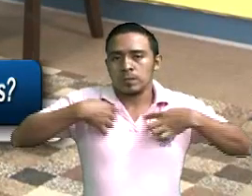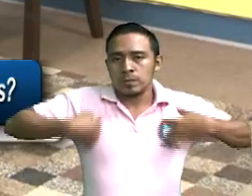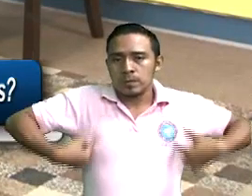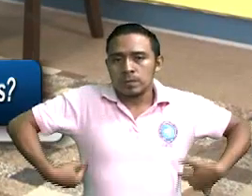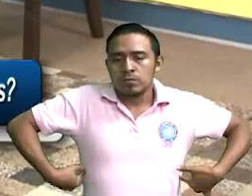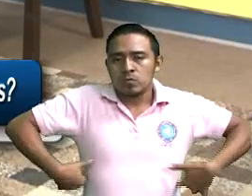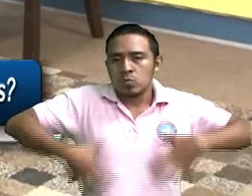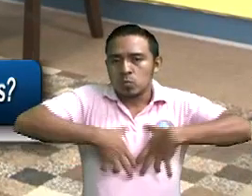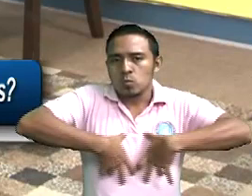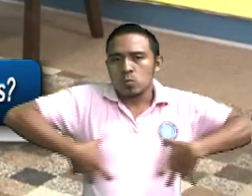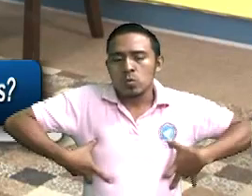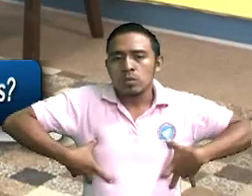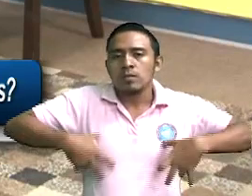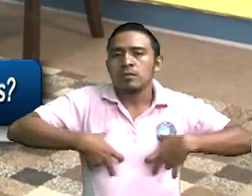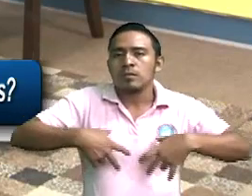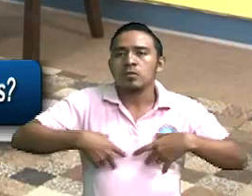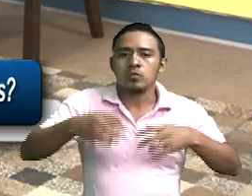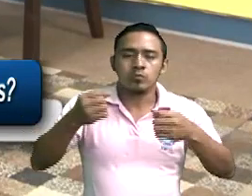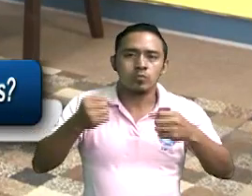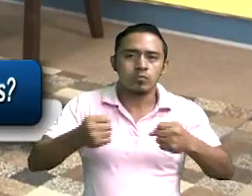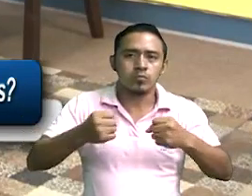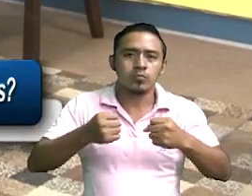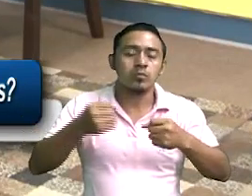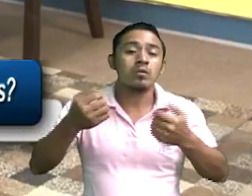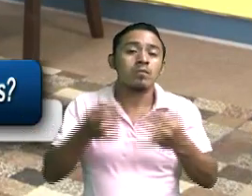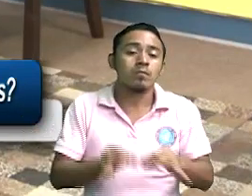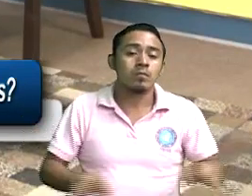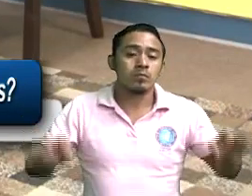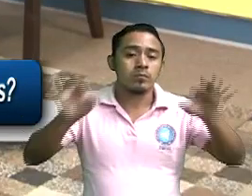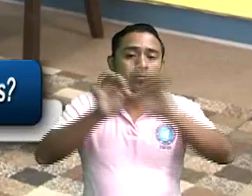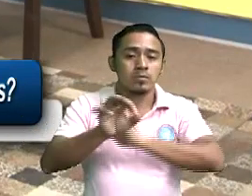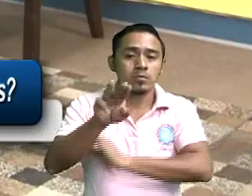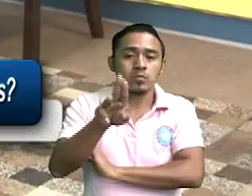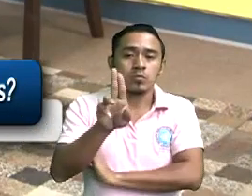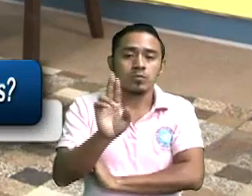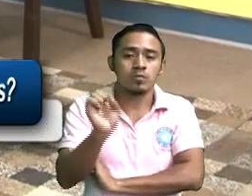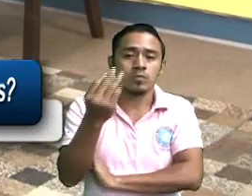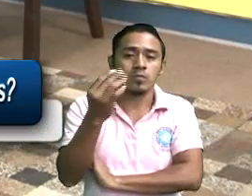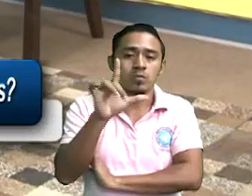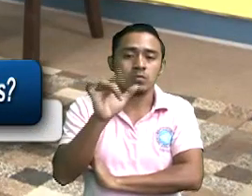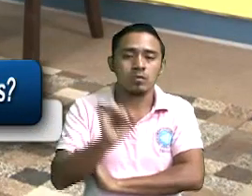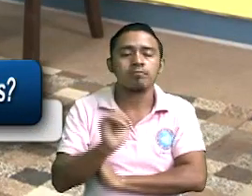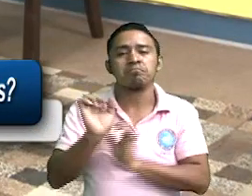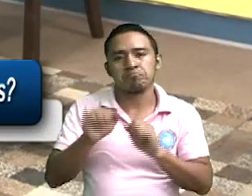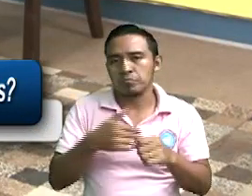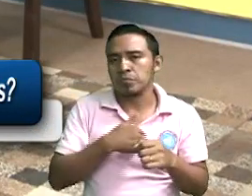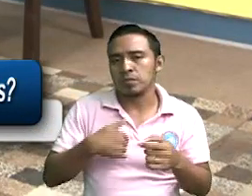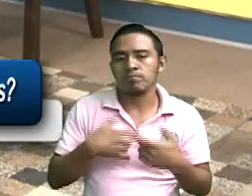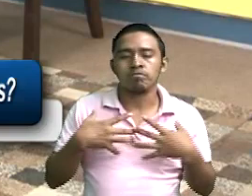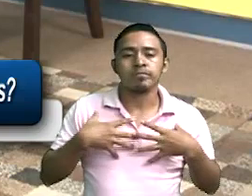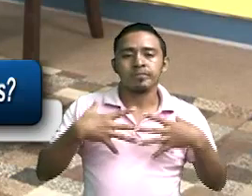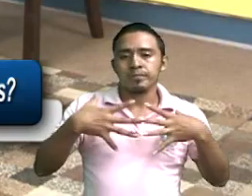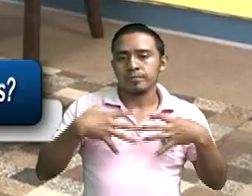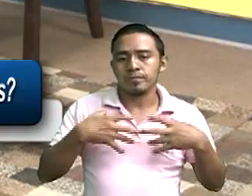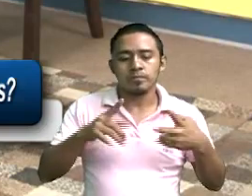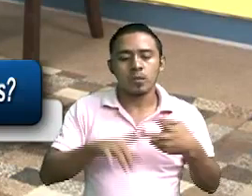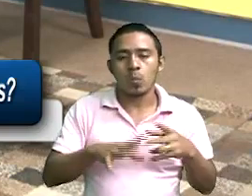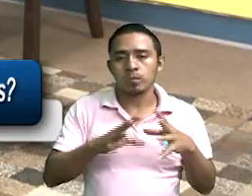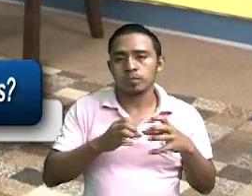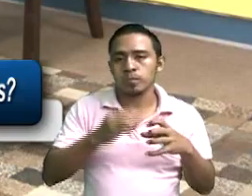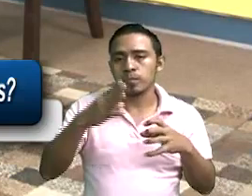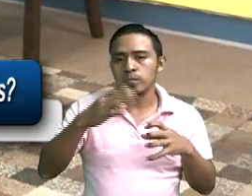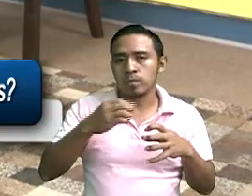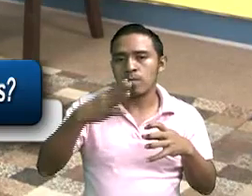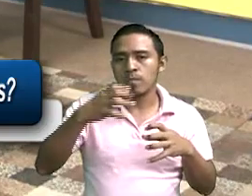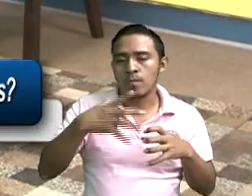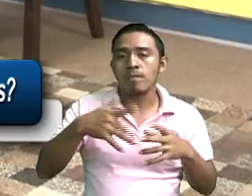Y esto hace que el músculo sea fundamental o indispensable para respirar, para las contracturas del corazón o